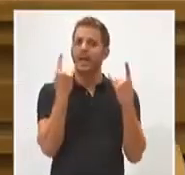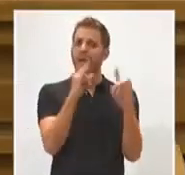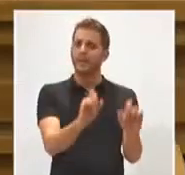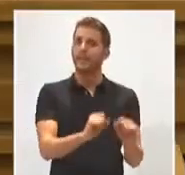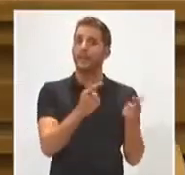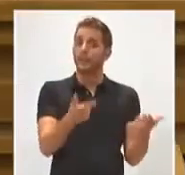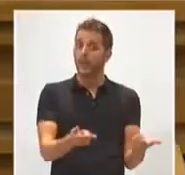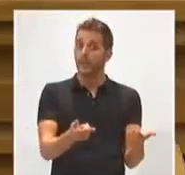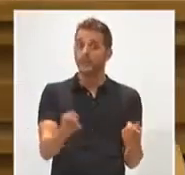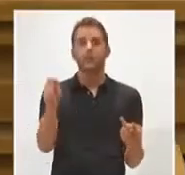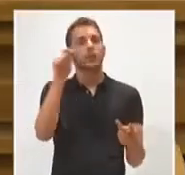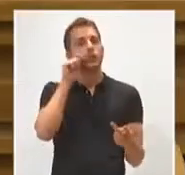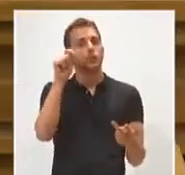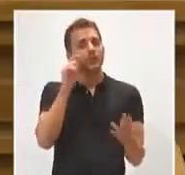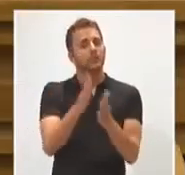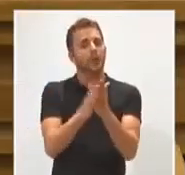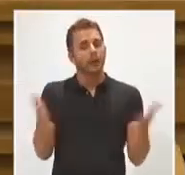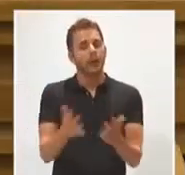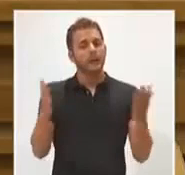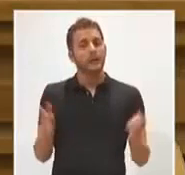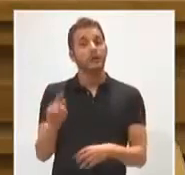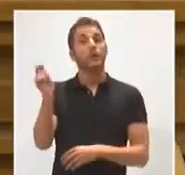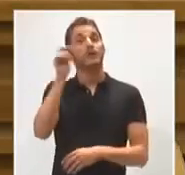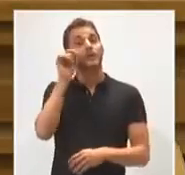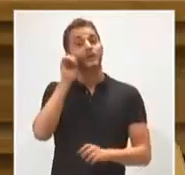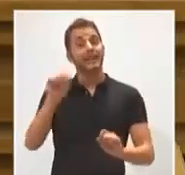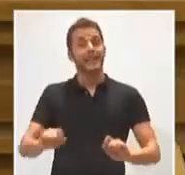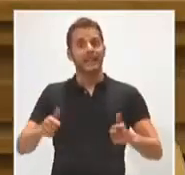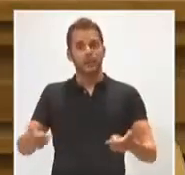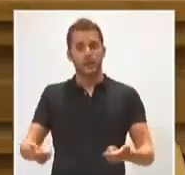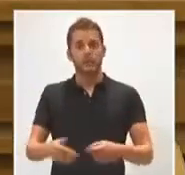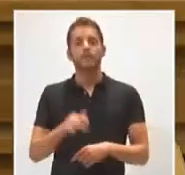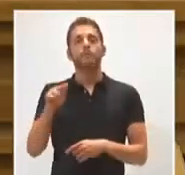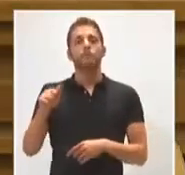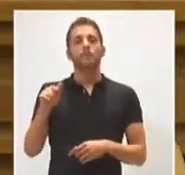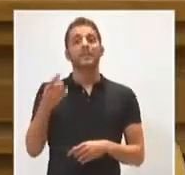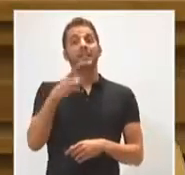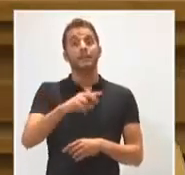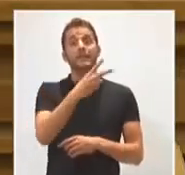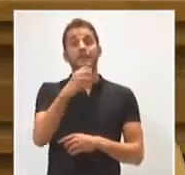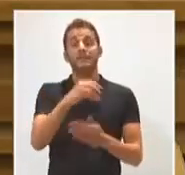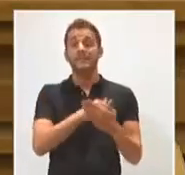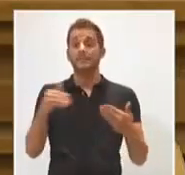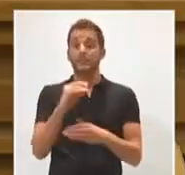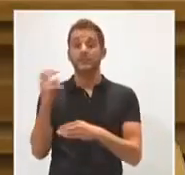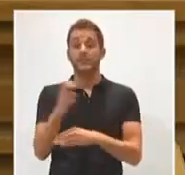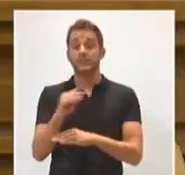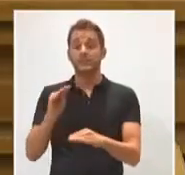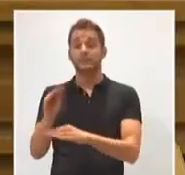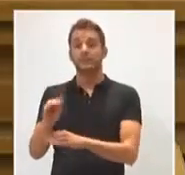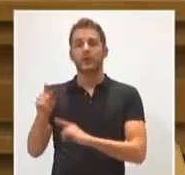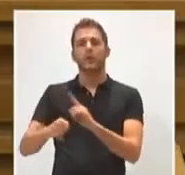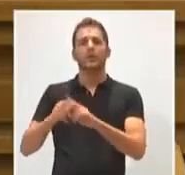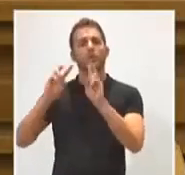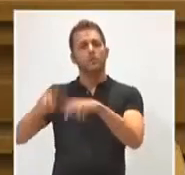turismo activo y ecoturismo y que en la siguiente por ese montante por algo más incluso 20 millones irá a la recuperación de patrimonio